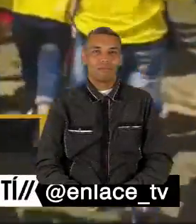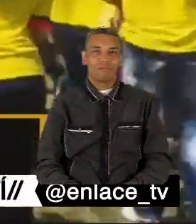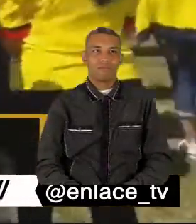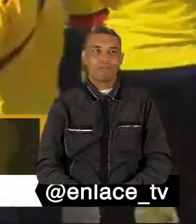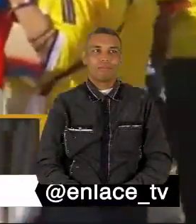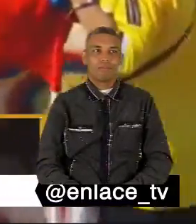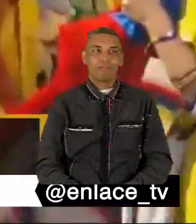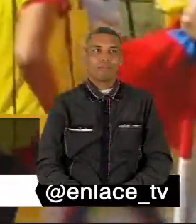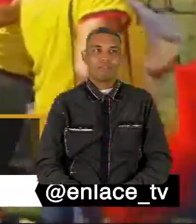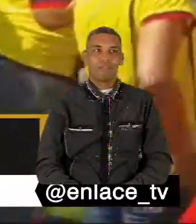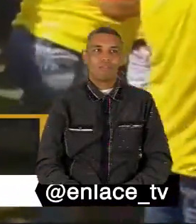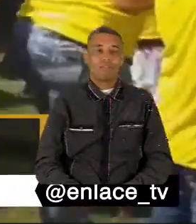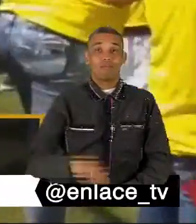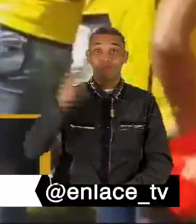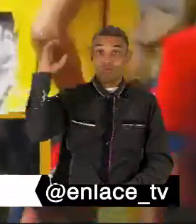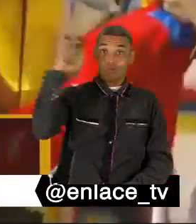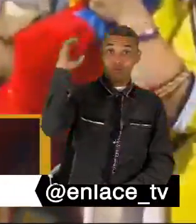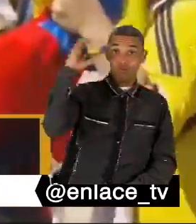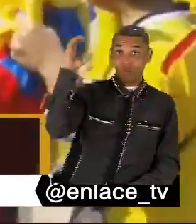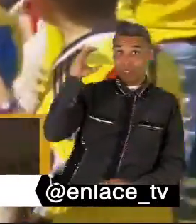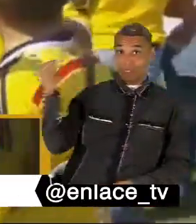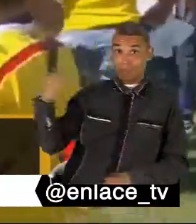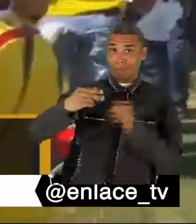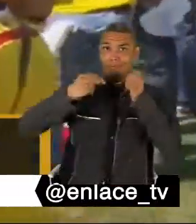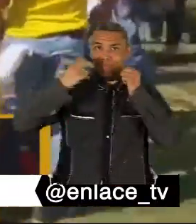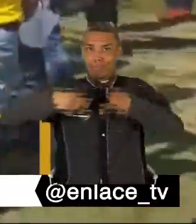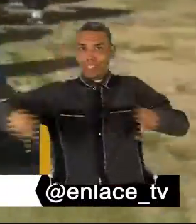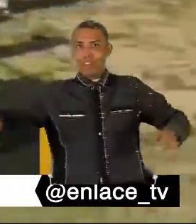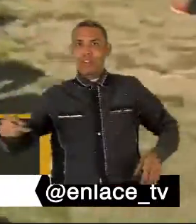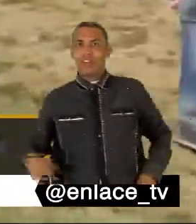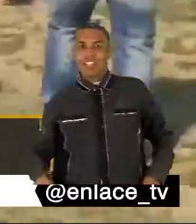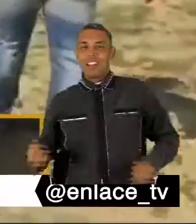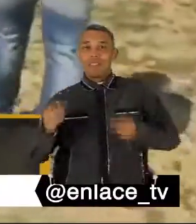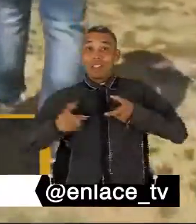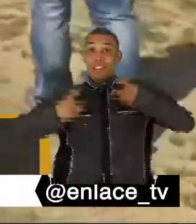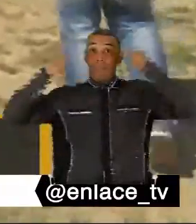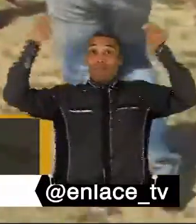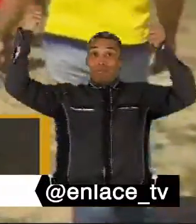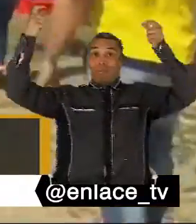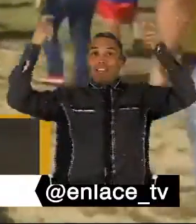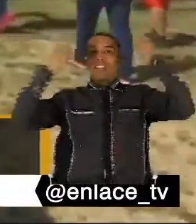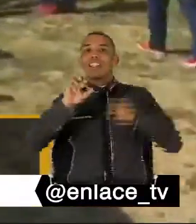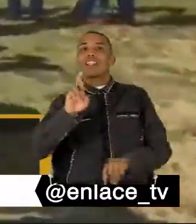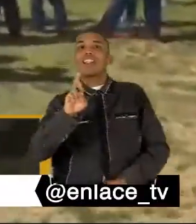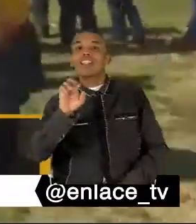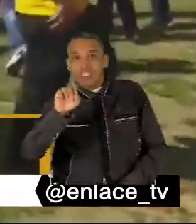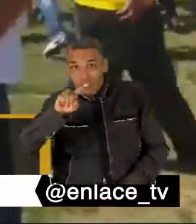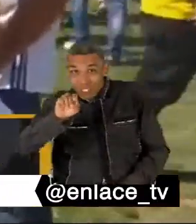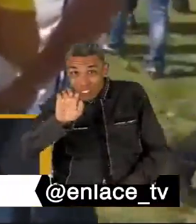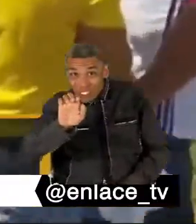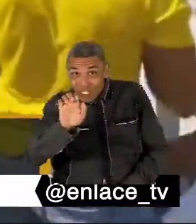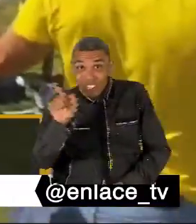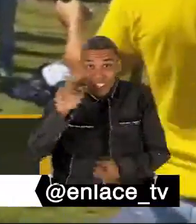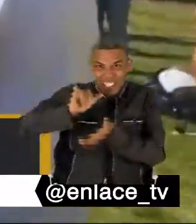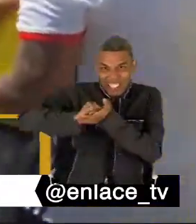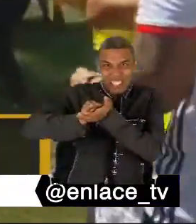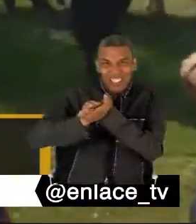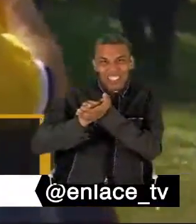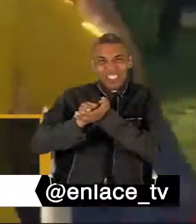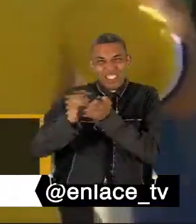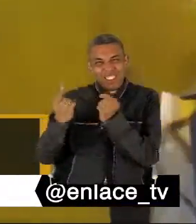Los colombianos se toman las afueras del estadio Rose Bowl en Pasadena, Los